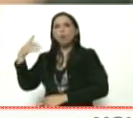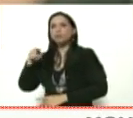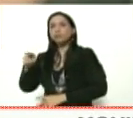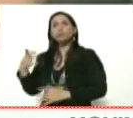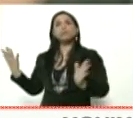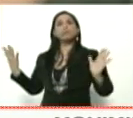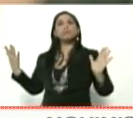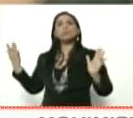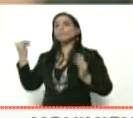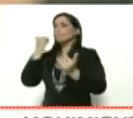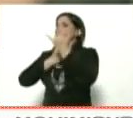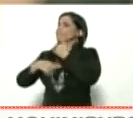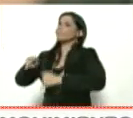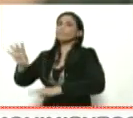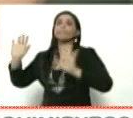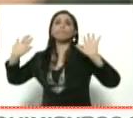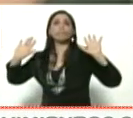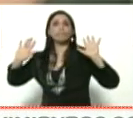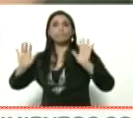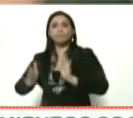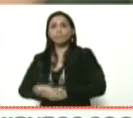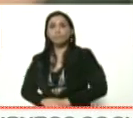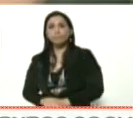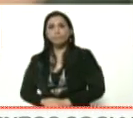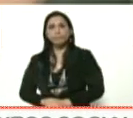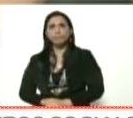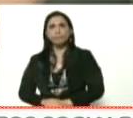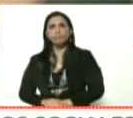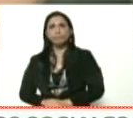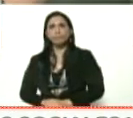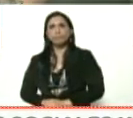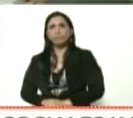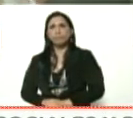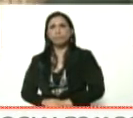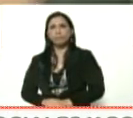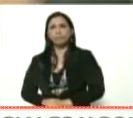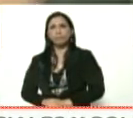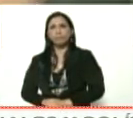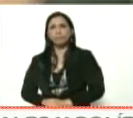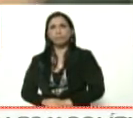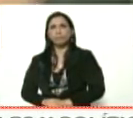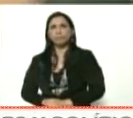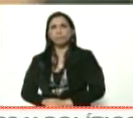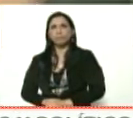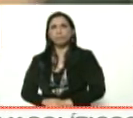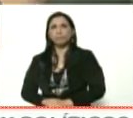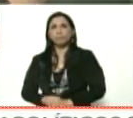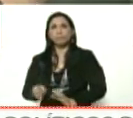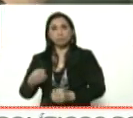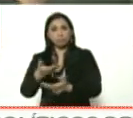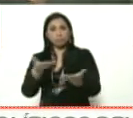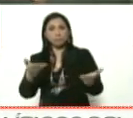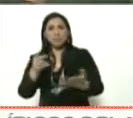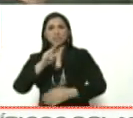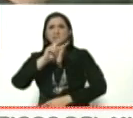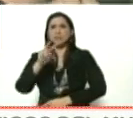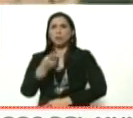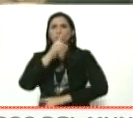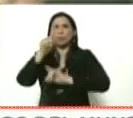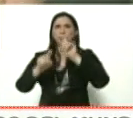Te comiste la luz, Iván Duque. Aquí está, pues. Segunda